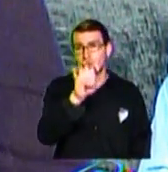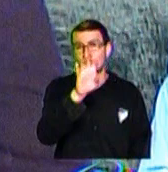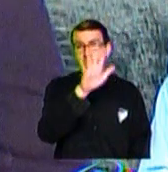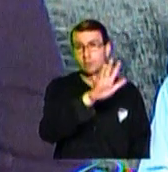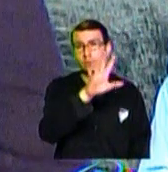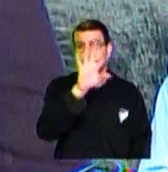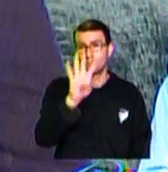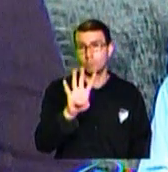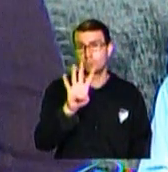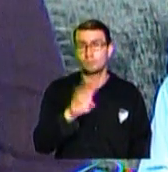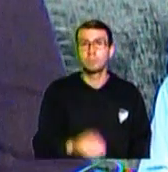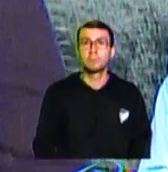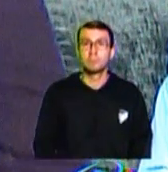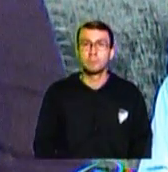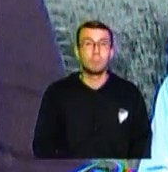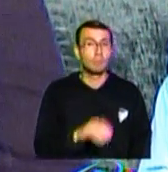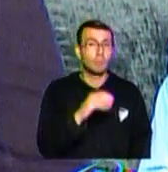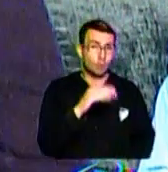632-0954.